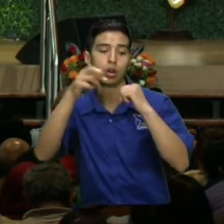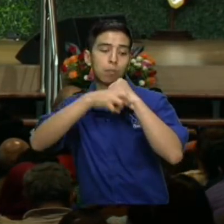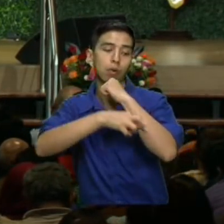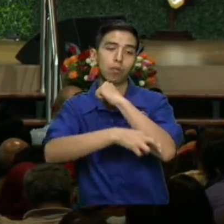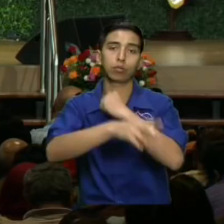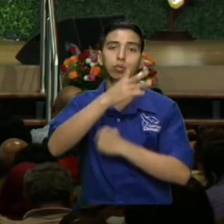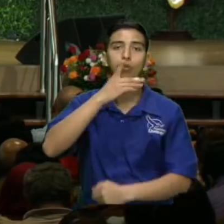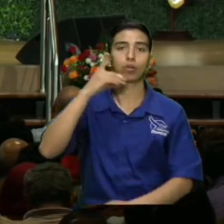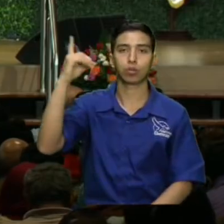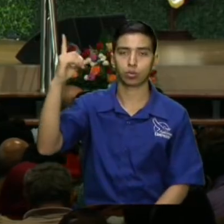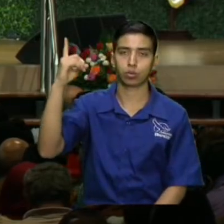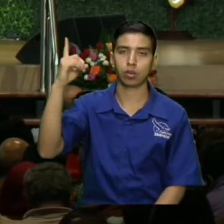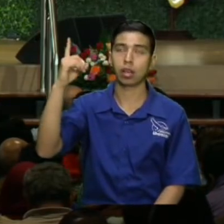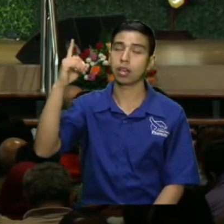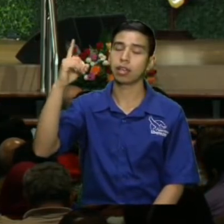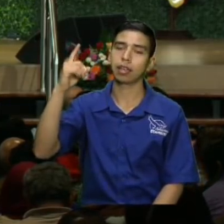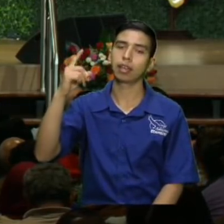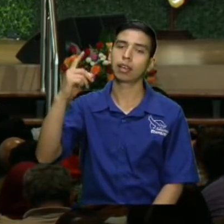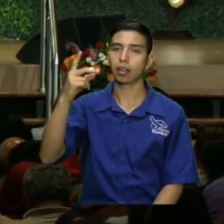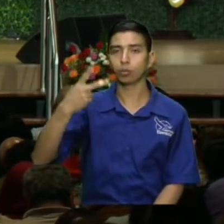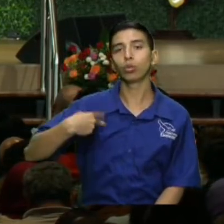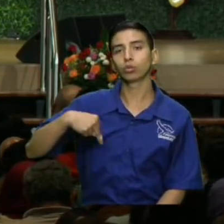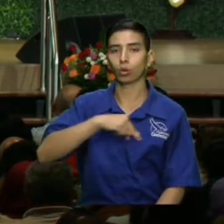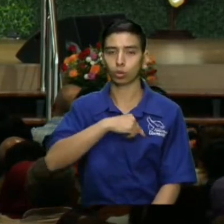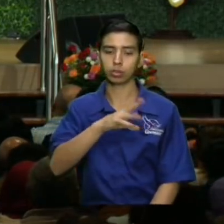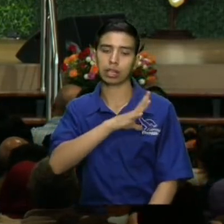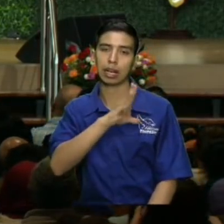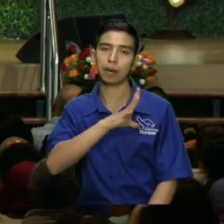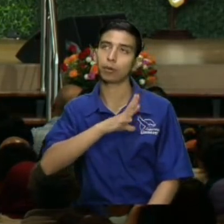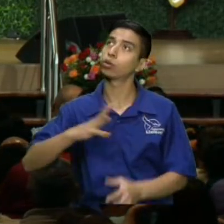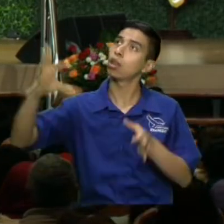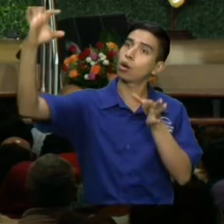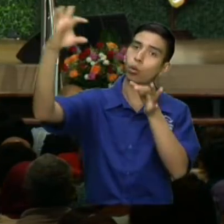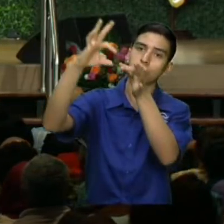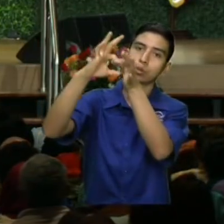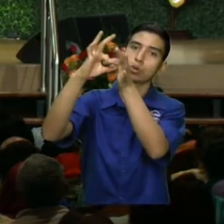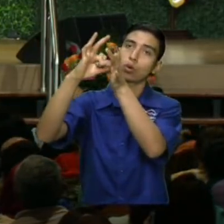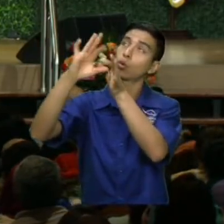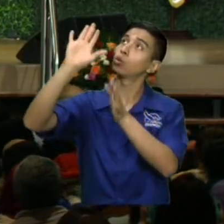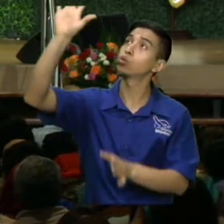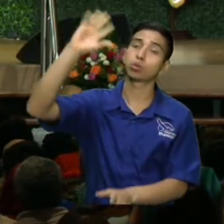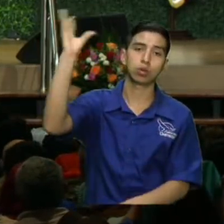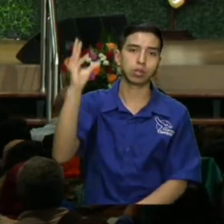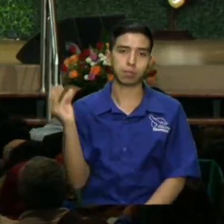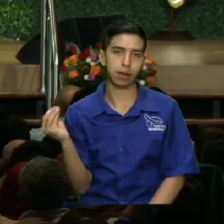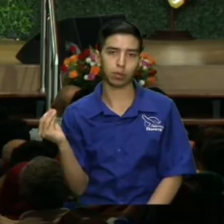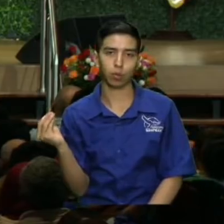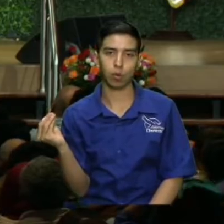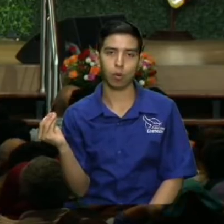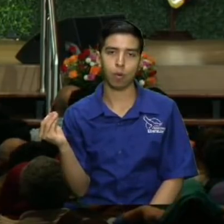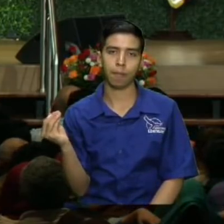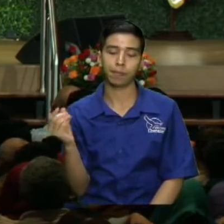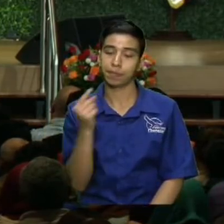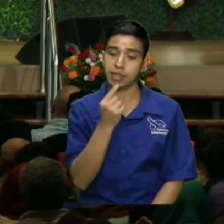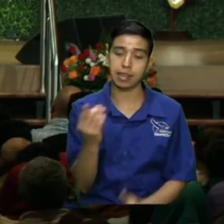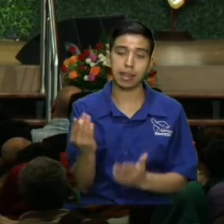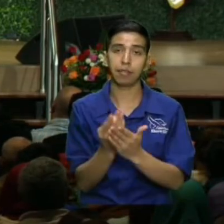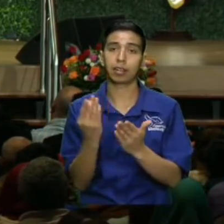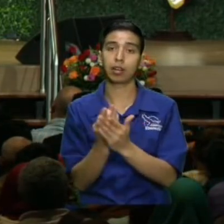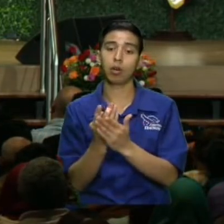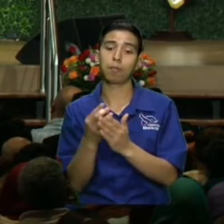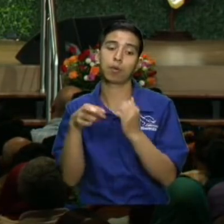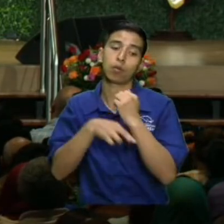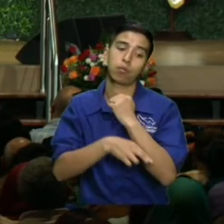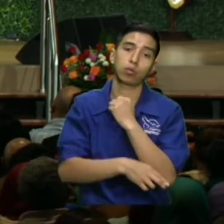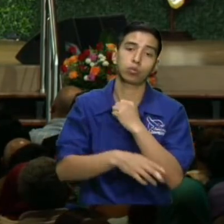nuestro espíritu. Eso es lo que dice la Biblia. La Biblia dice que lo profundo del hombre solo lo conoce el espíritu del